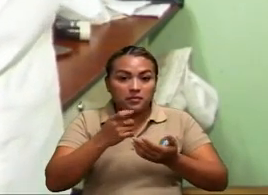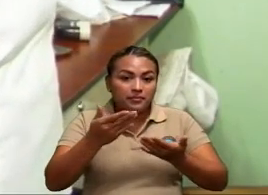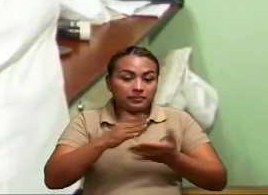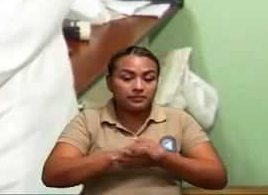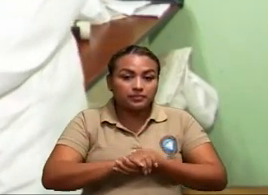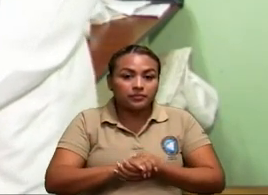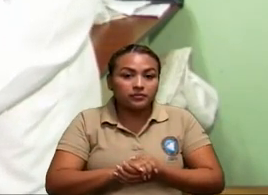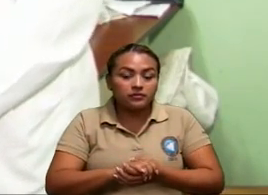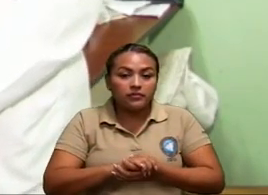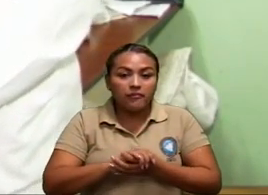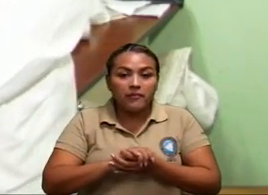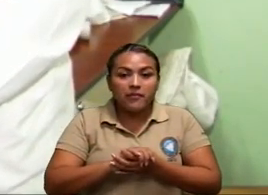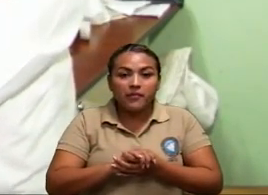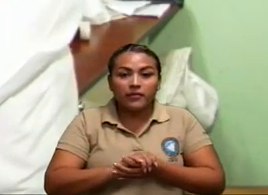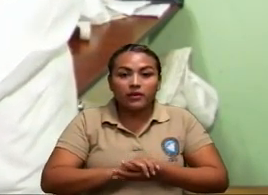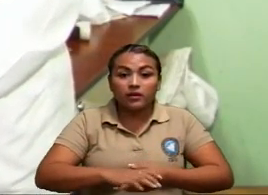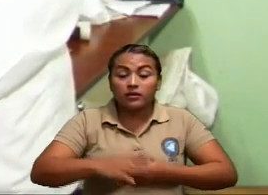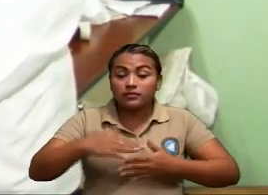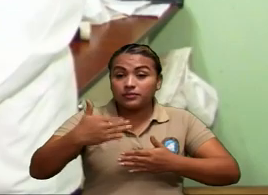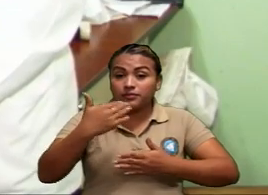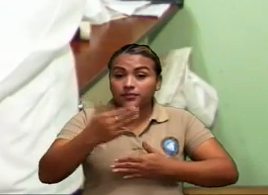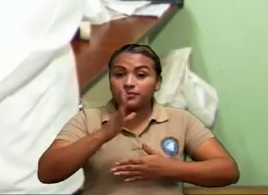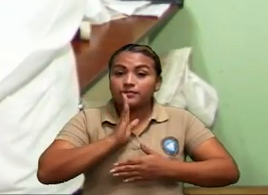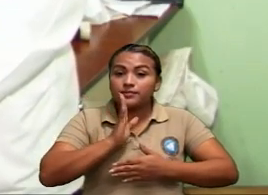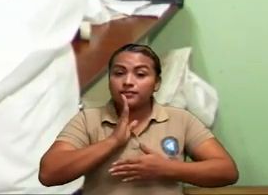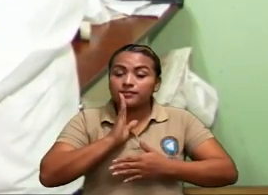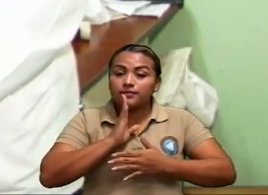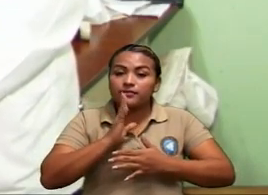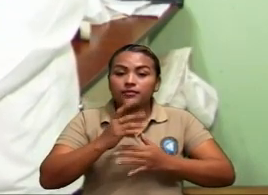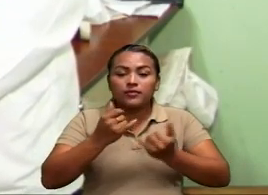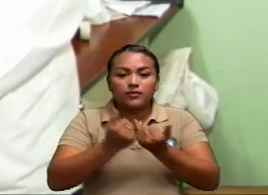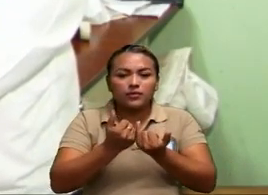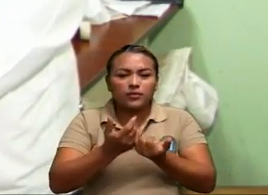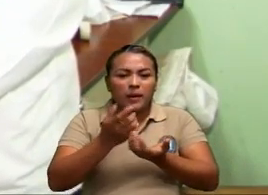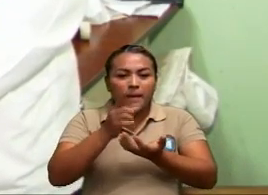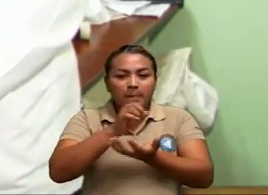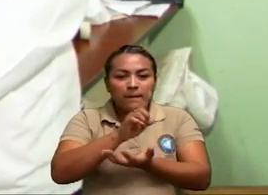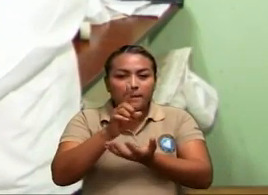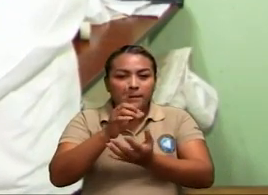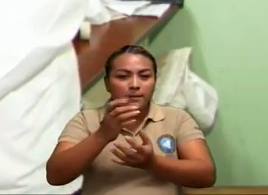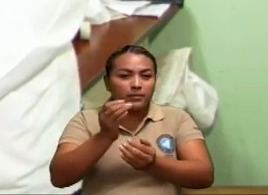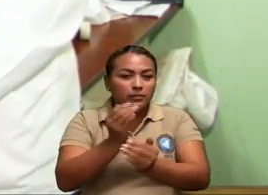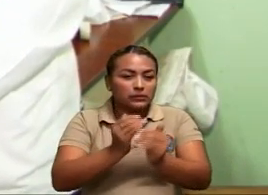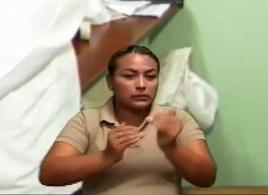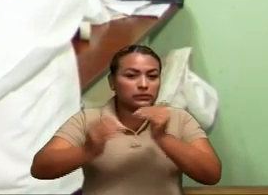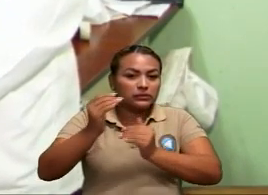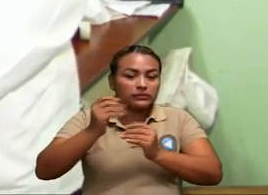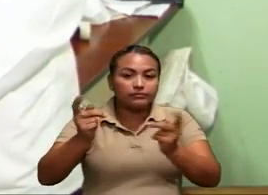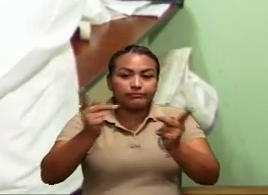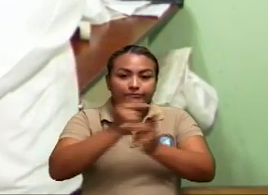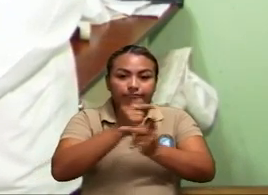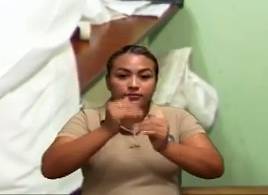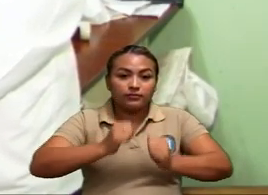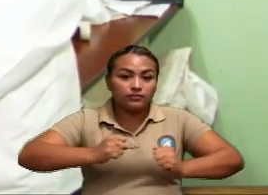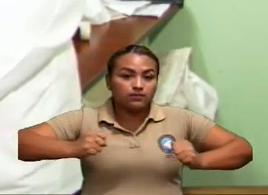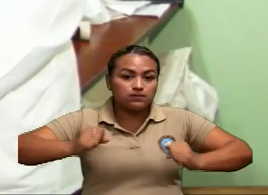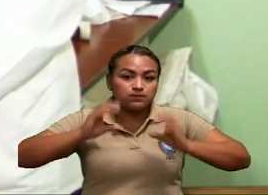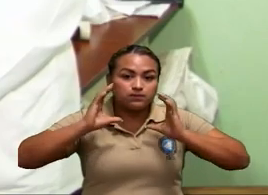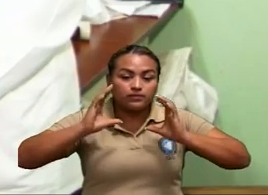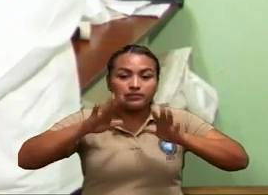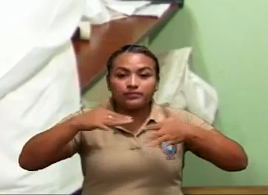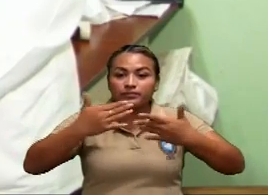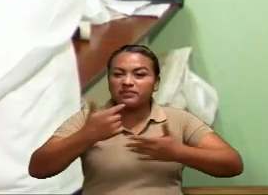de sobrepeso, ¿a qué nos referimos principalmente? ¿Cuál es el concepto que ustedes manejan como nutricionistas de sobrepeso?